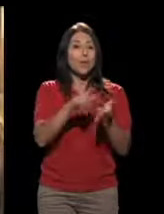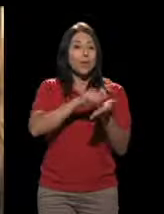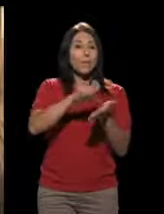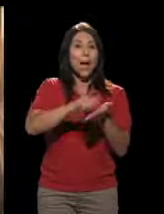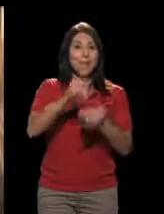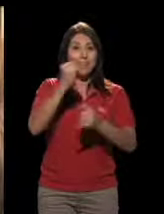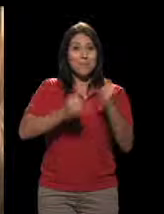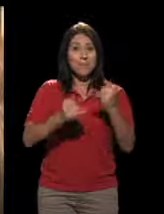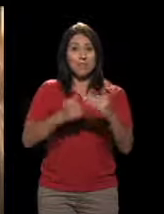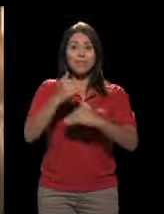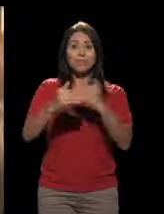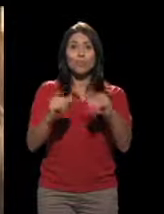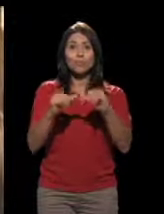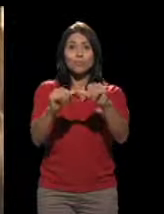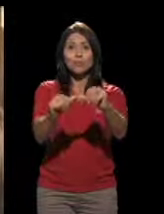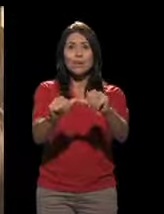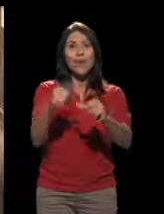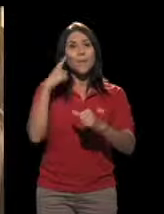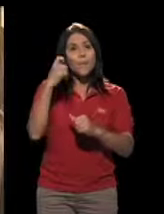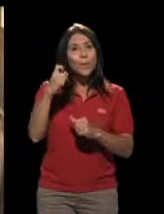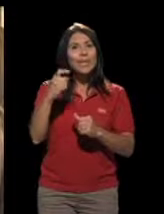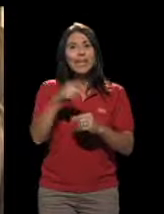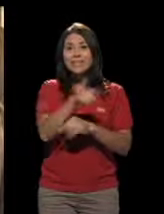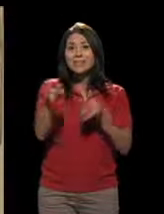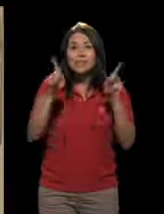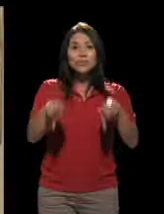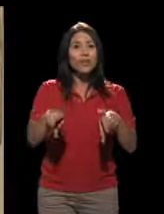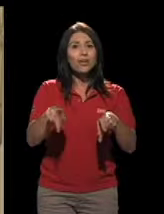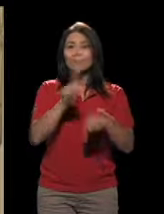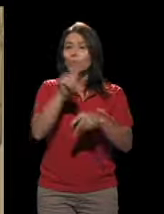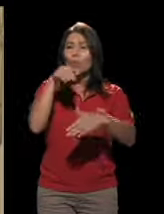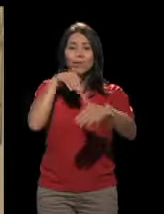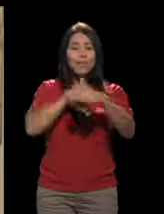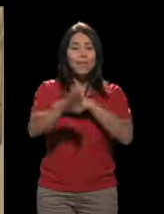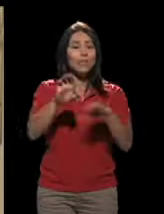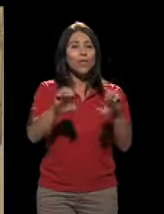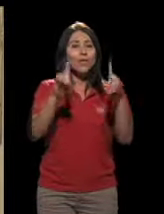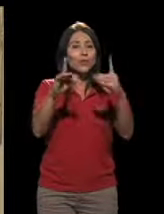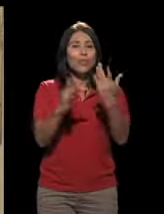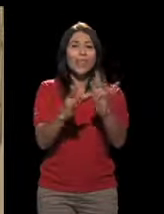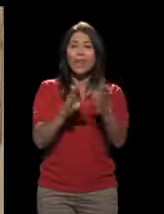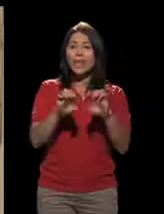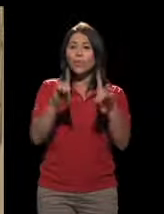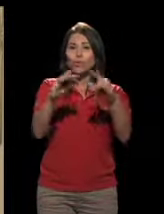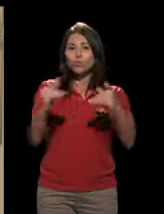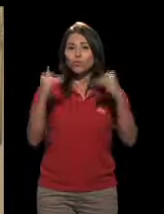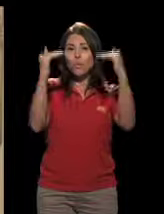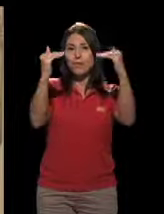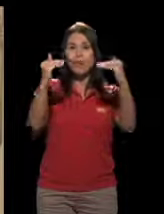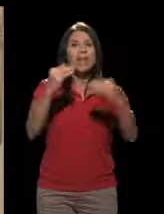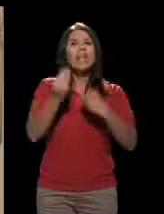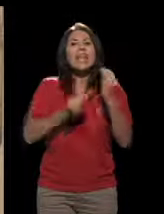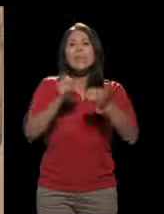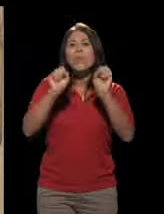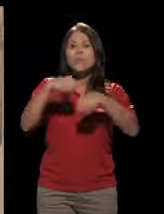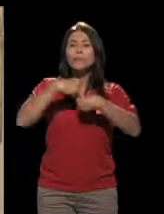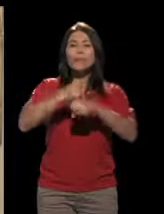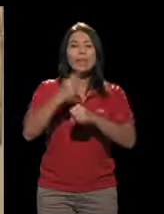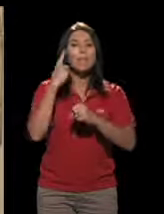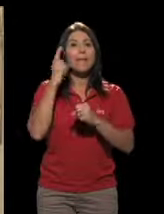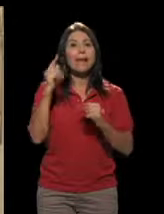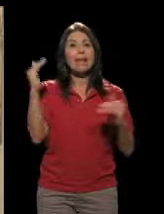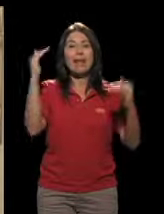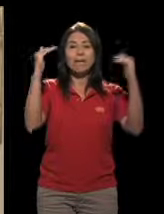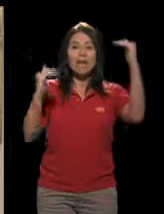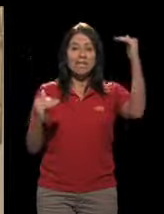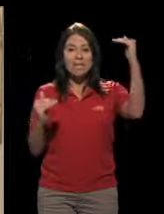coladero de alguna manera, de que tampoco están accediendo a educación superior, educación técnica. ¿Qué medidas en concreto podemos aplicar para reducir la